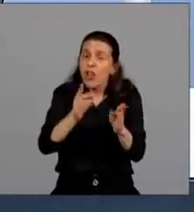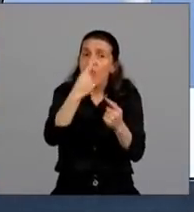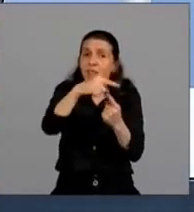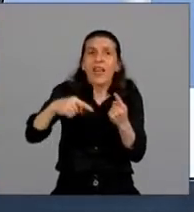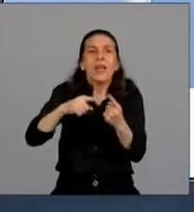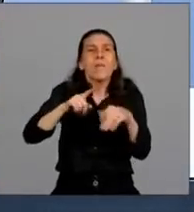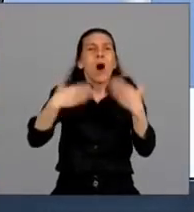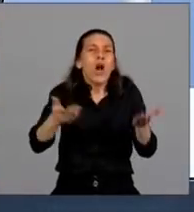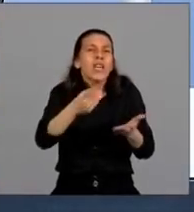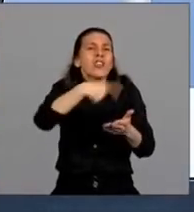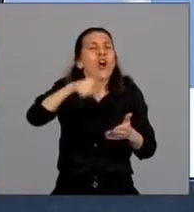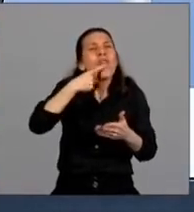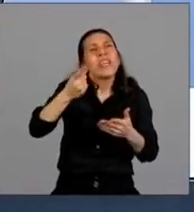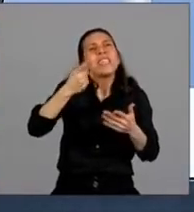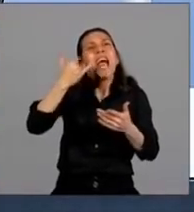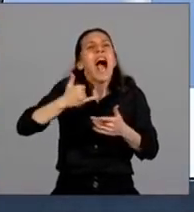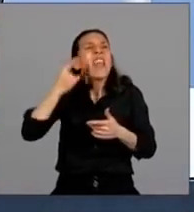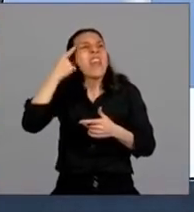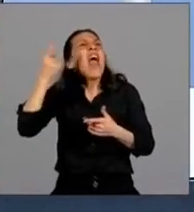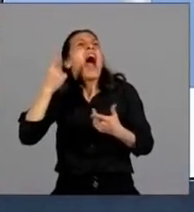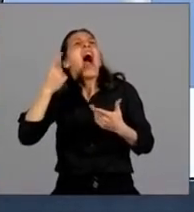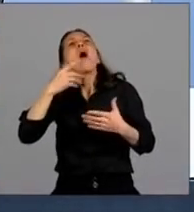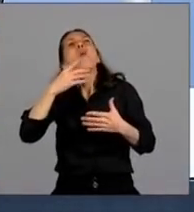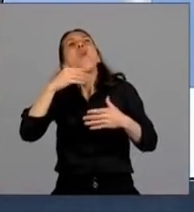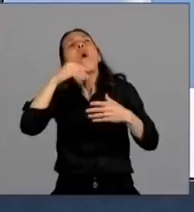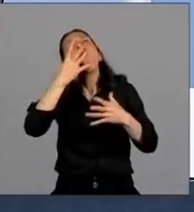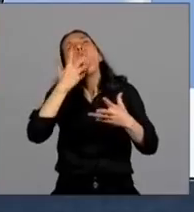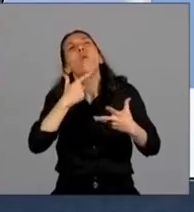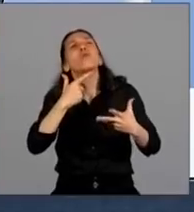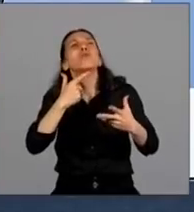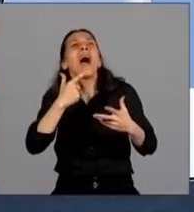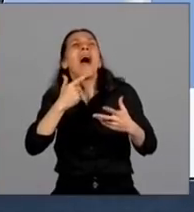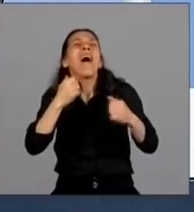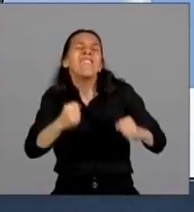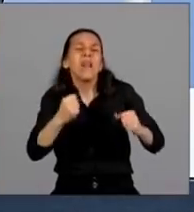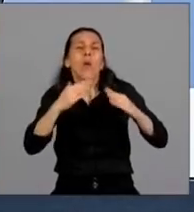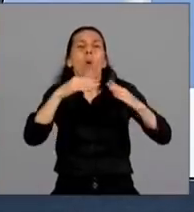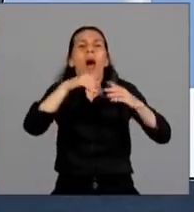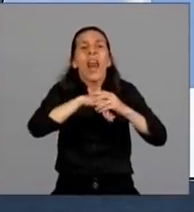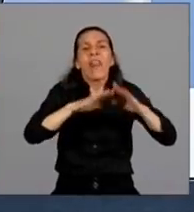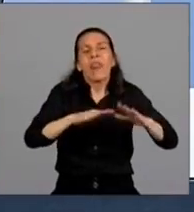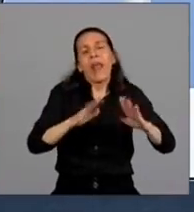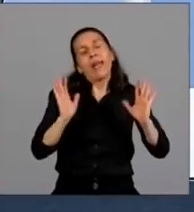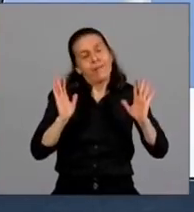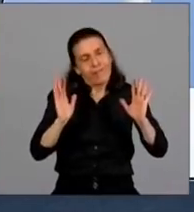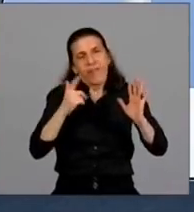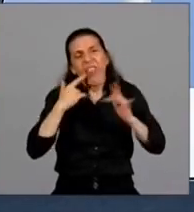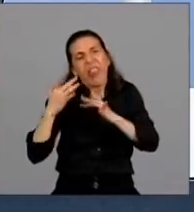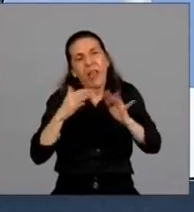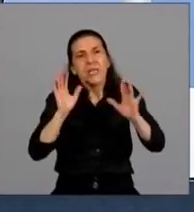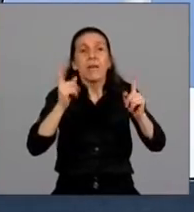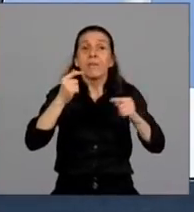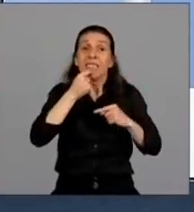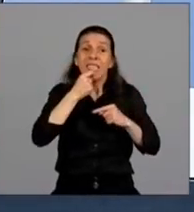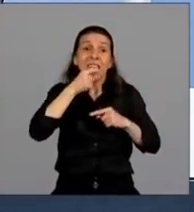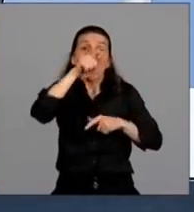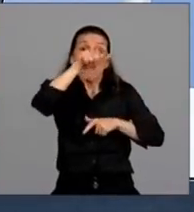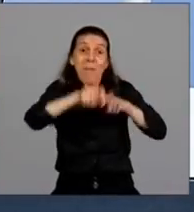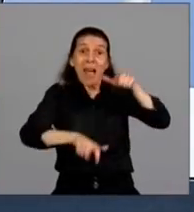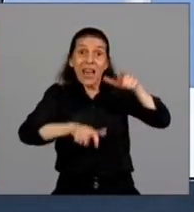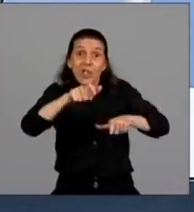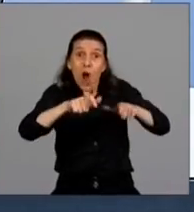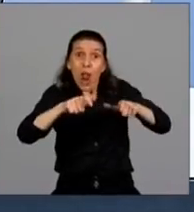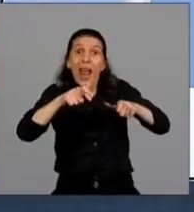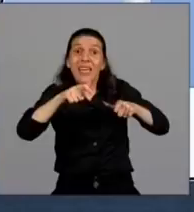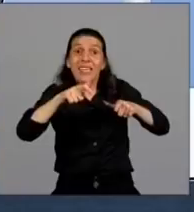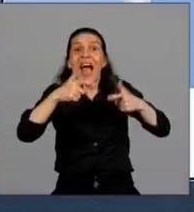se enamoraron de la cuarentena, está todo cerrado, ¿no? Bueno, lo que voy a decir, que es lo que ya pasa, es que ahí donde no hay circulación del